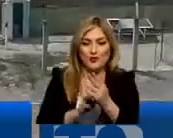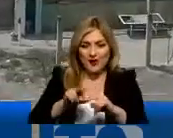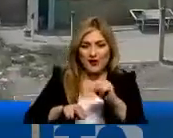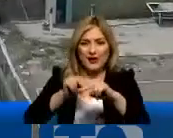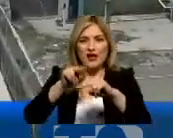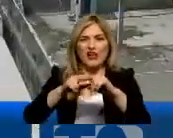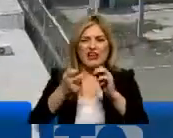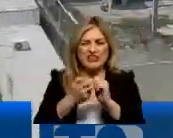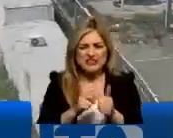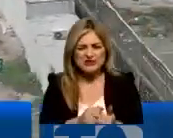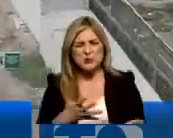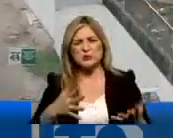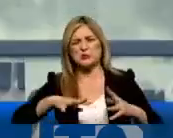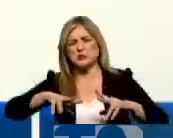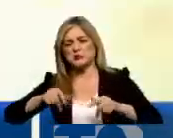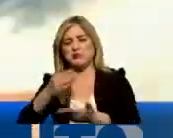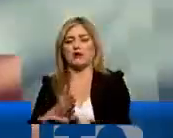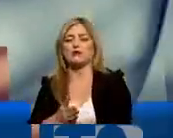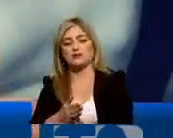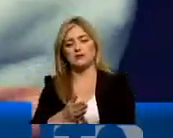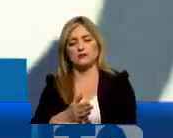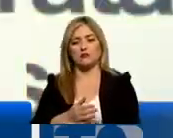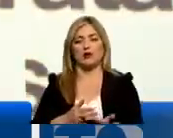ola de escándalos que no cesa.